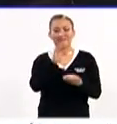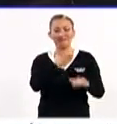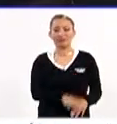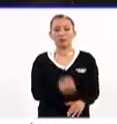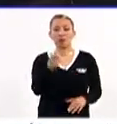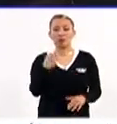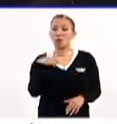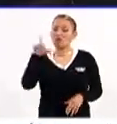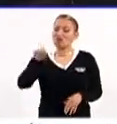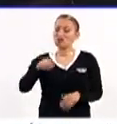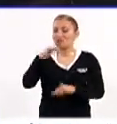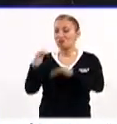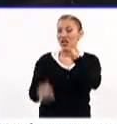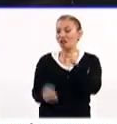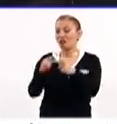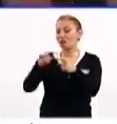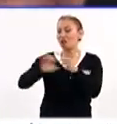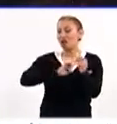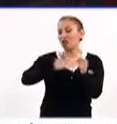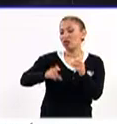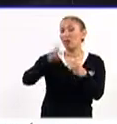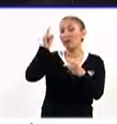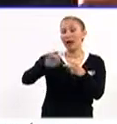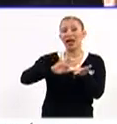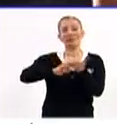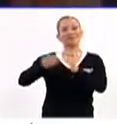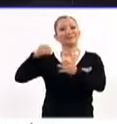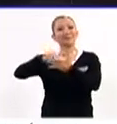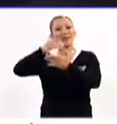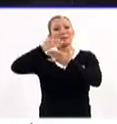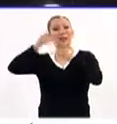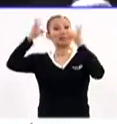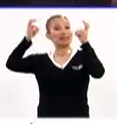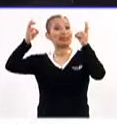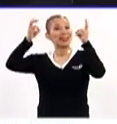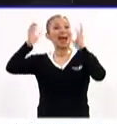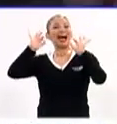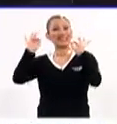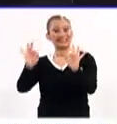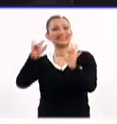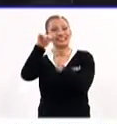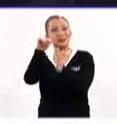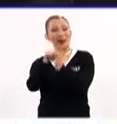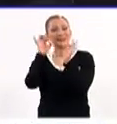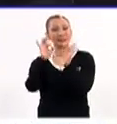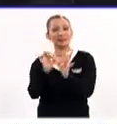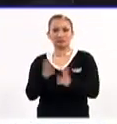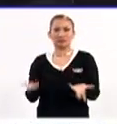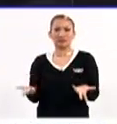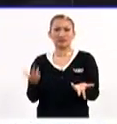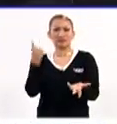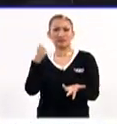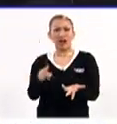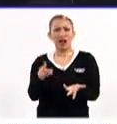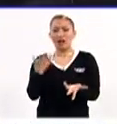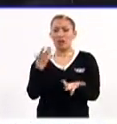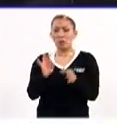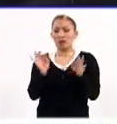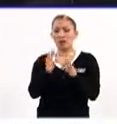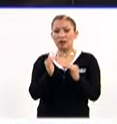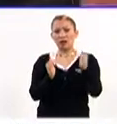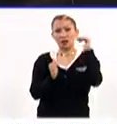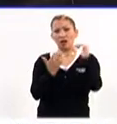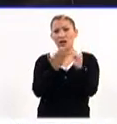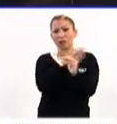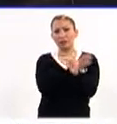eso tiene que ser humillada, despreciada, para volverla a poner, entre comillas, en su lugar, para que no tenga la importancia que